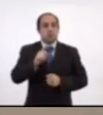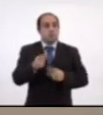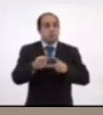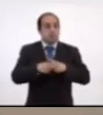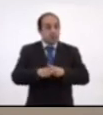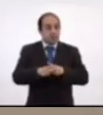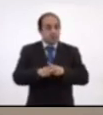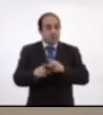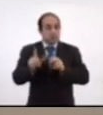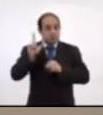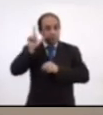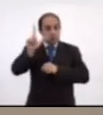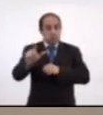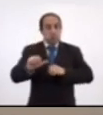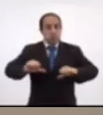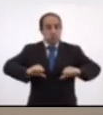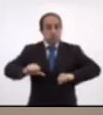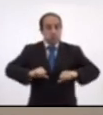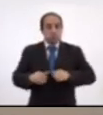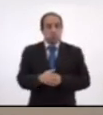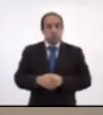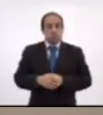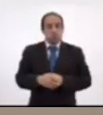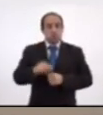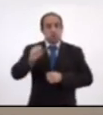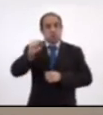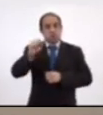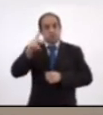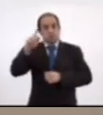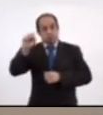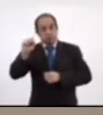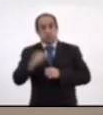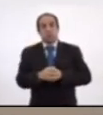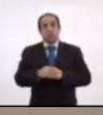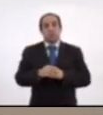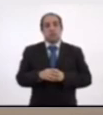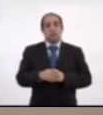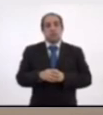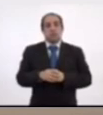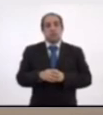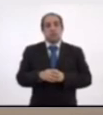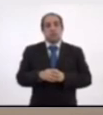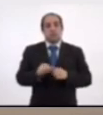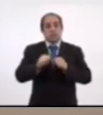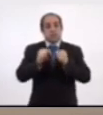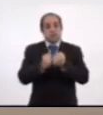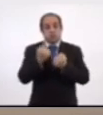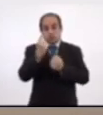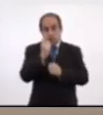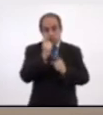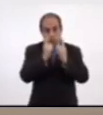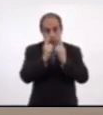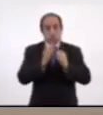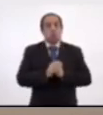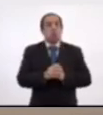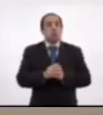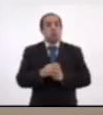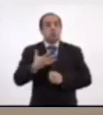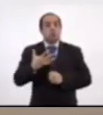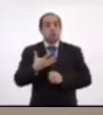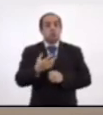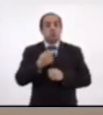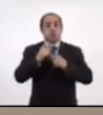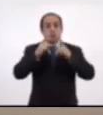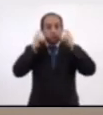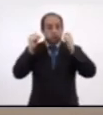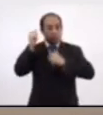partir del día lunes actividades en espacios y salas de masajes, en sesiones individuales 1 a 1 y solo con cita, con las mismas medidas sanitarias, uso riguroso del